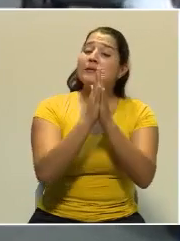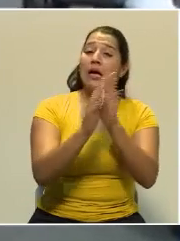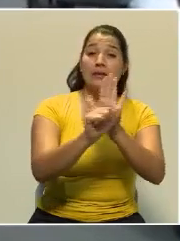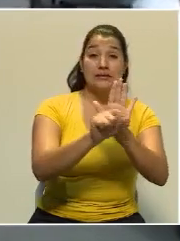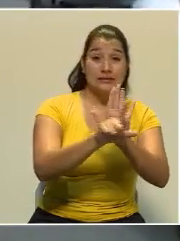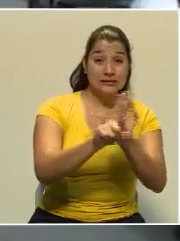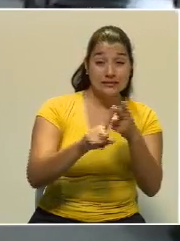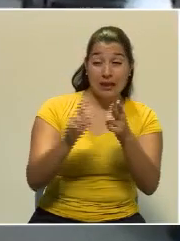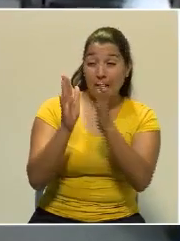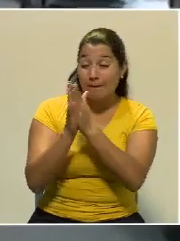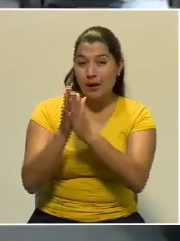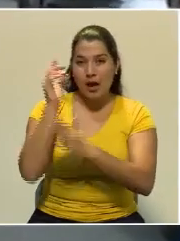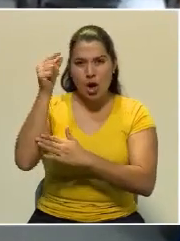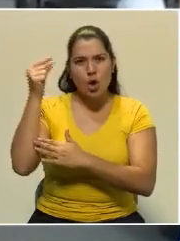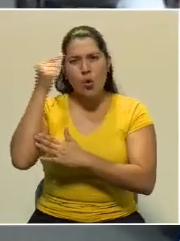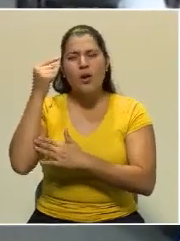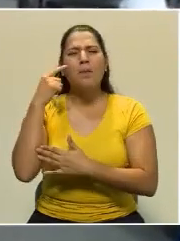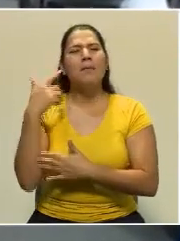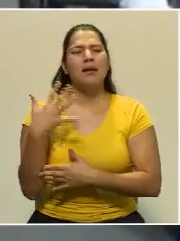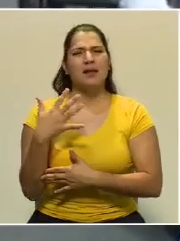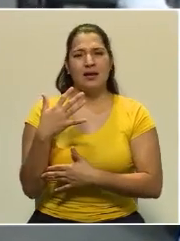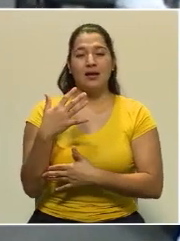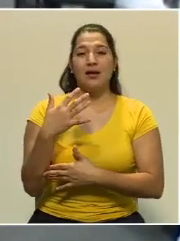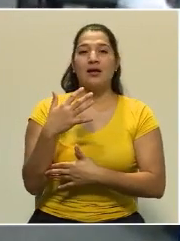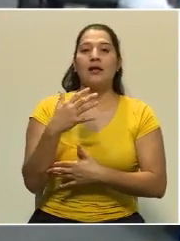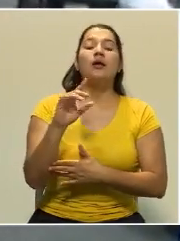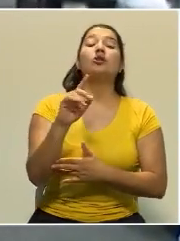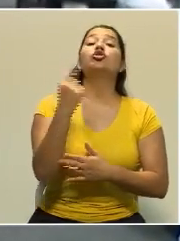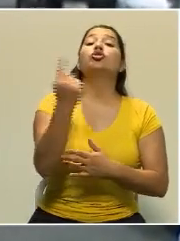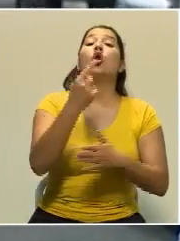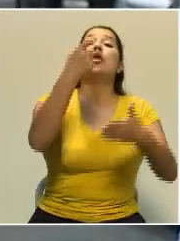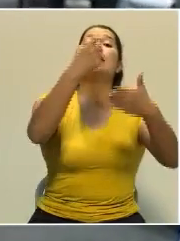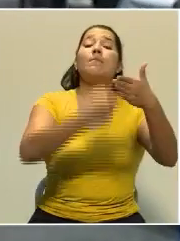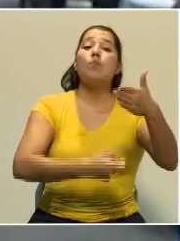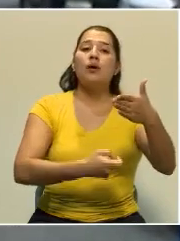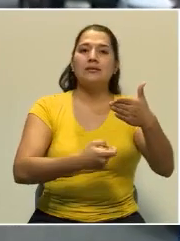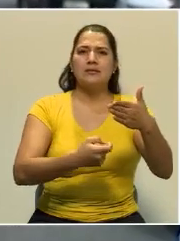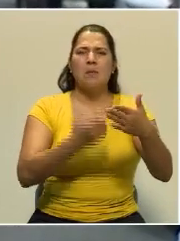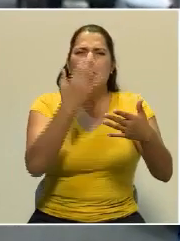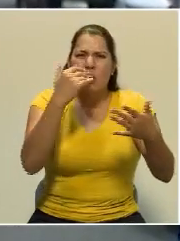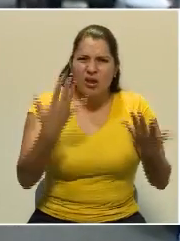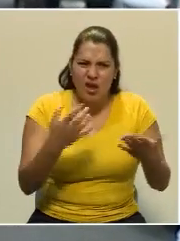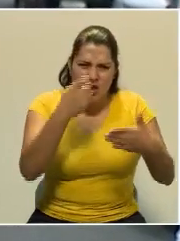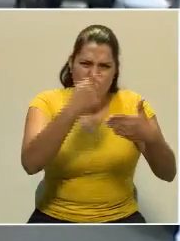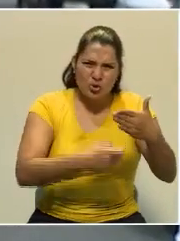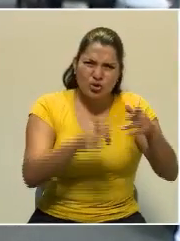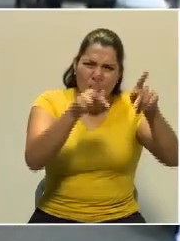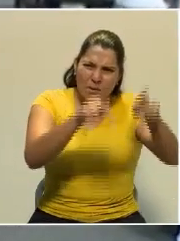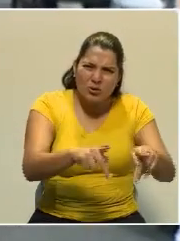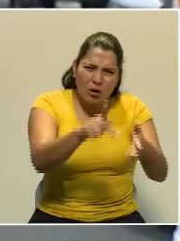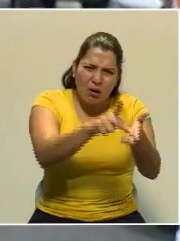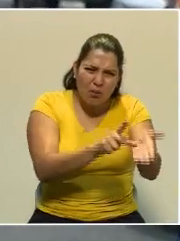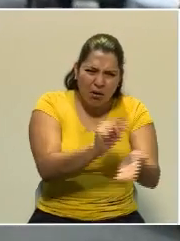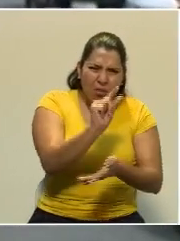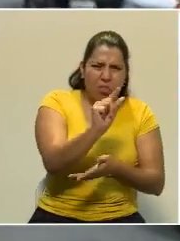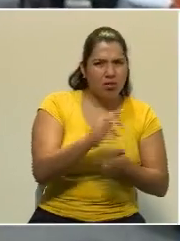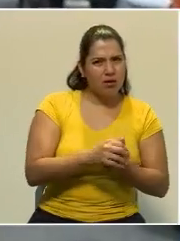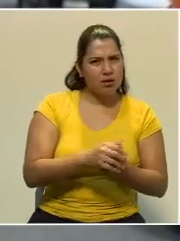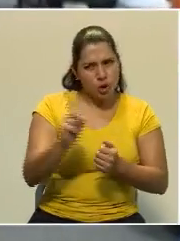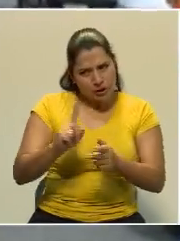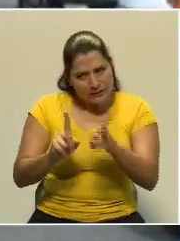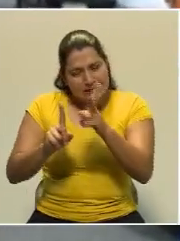Legislativa y al Poder Ejecutivo que por qué impuestos solo a la gente que menos gana, por qué no le ponemos impuestos al gran capital.